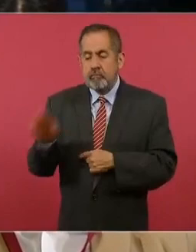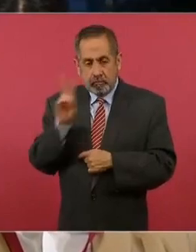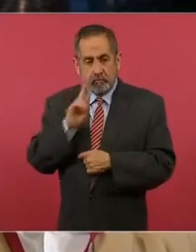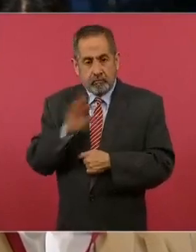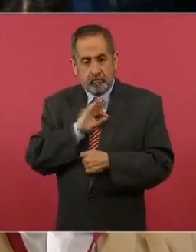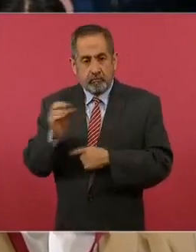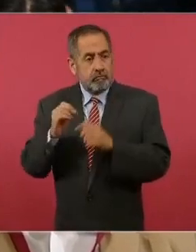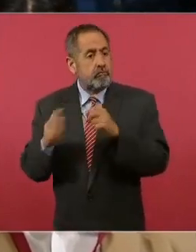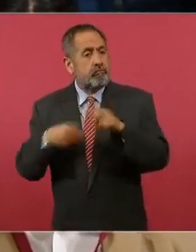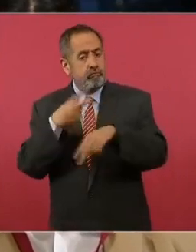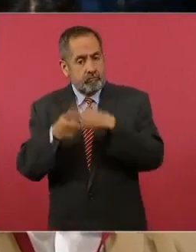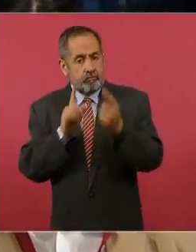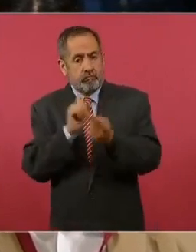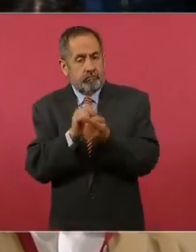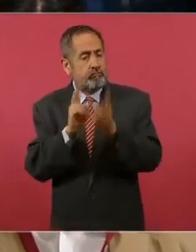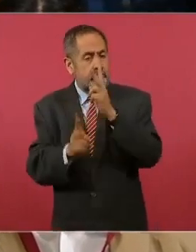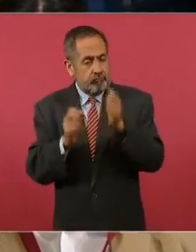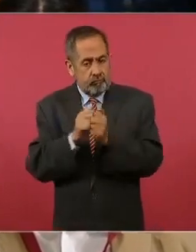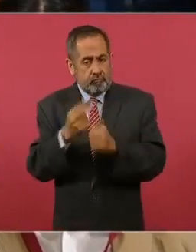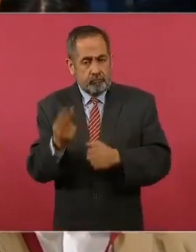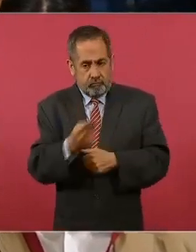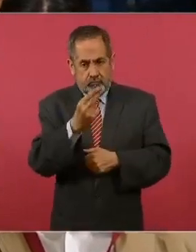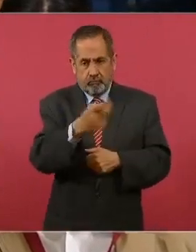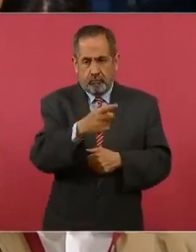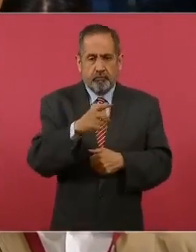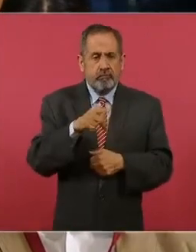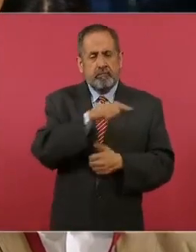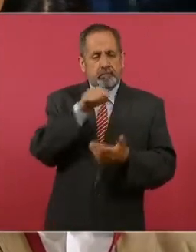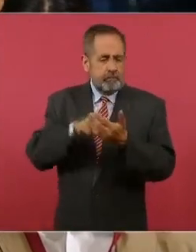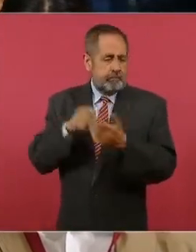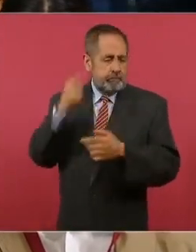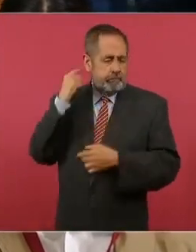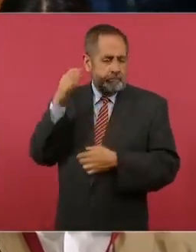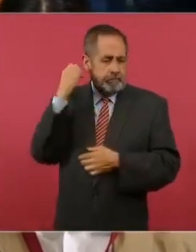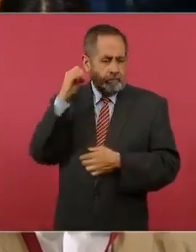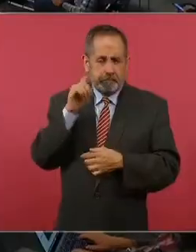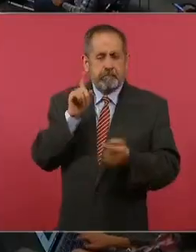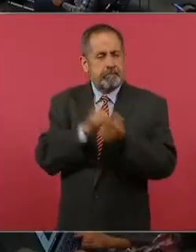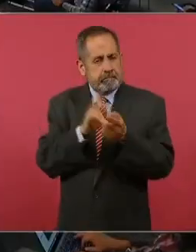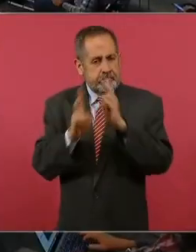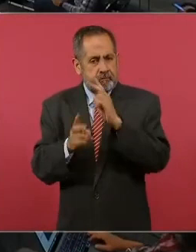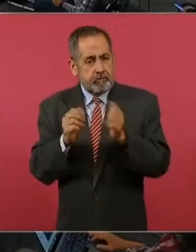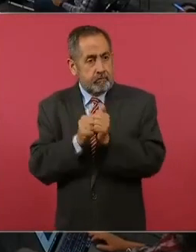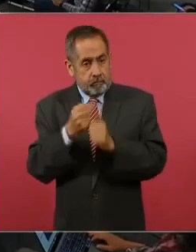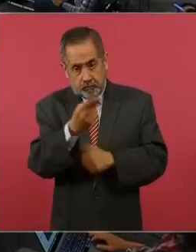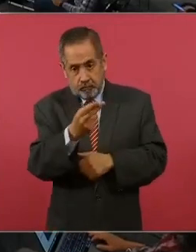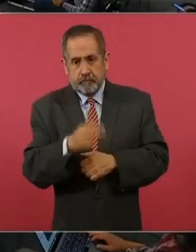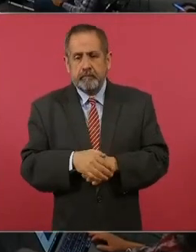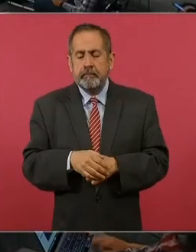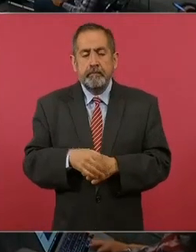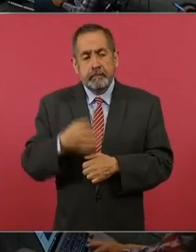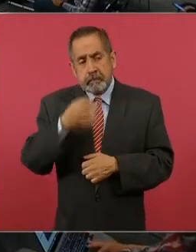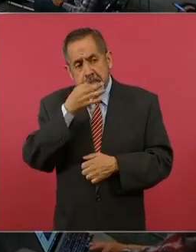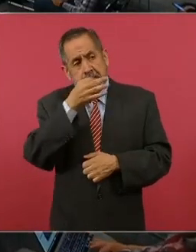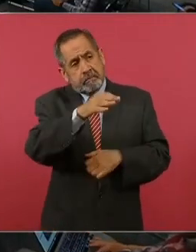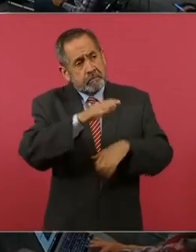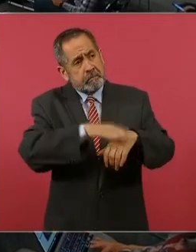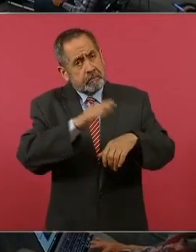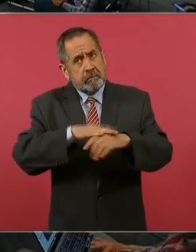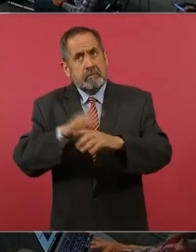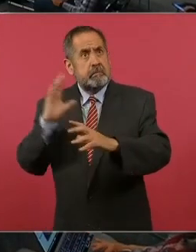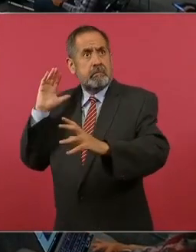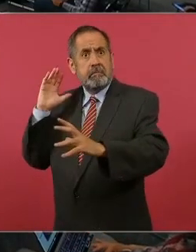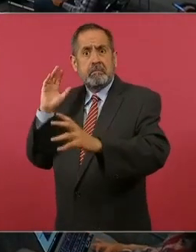oportunidad de acercarse a usted en su visita por Salina Cruz, Oaxaca. ahí le hizo saber que desde